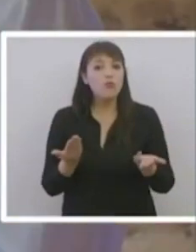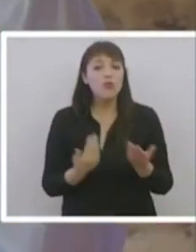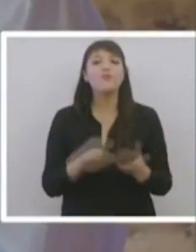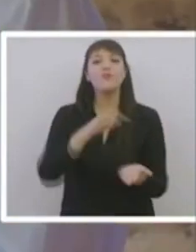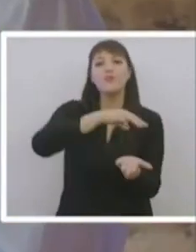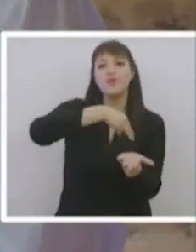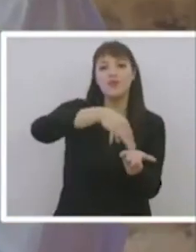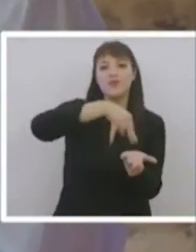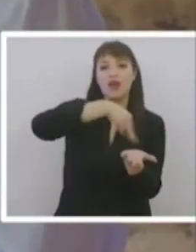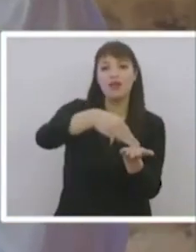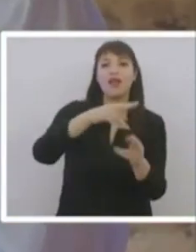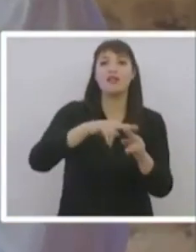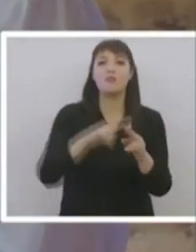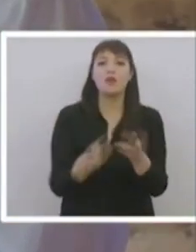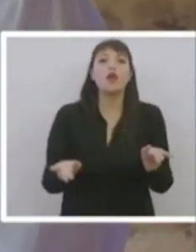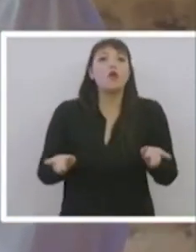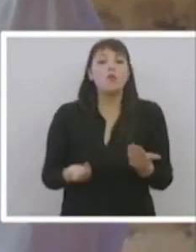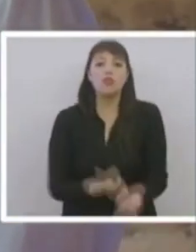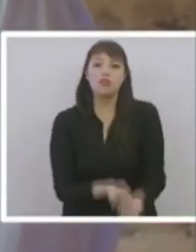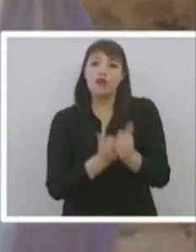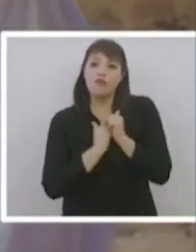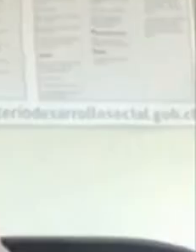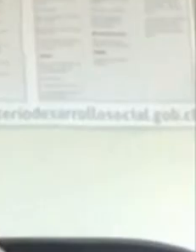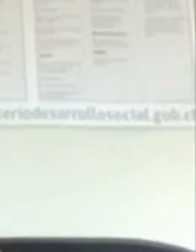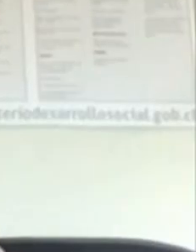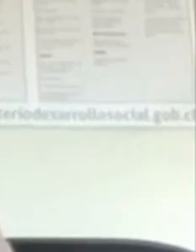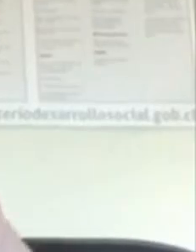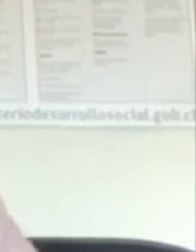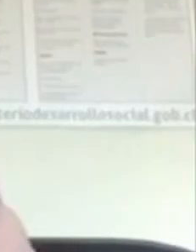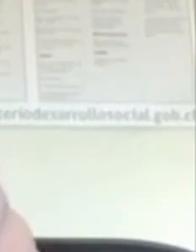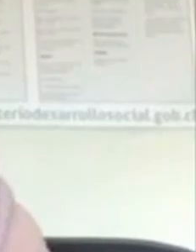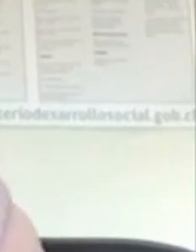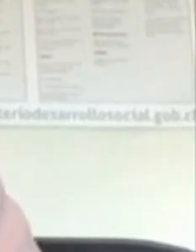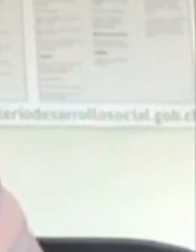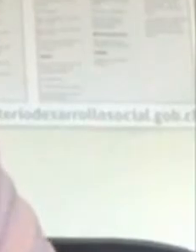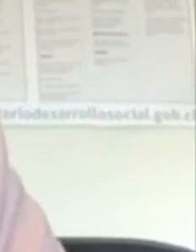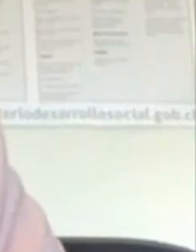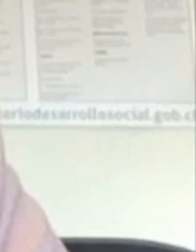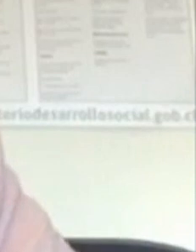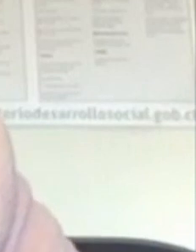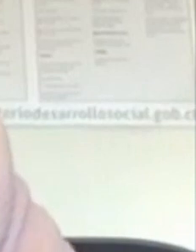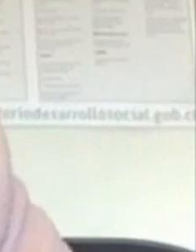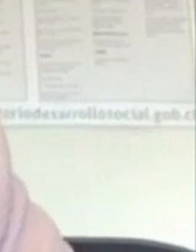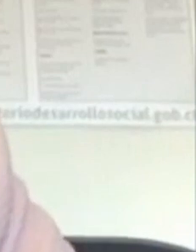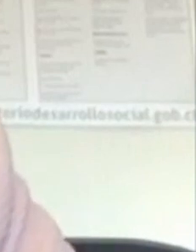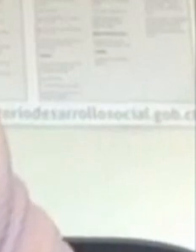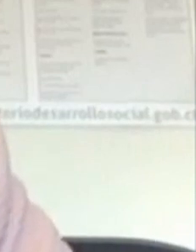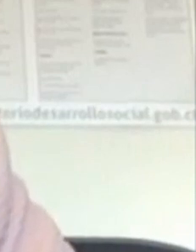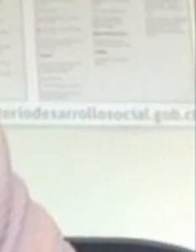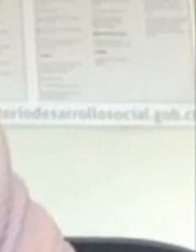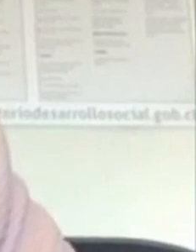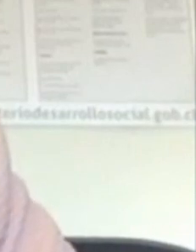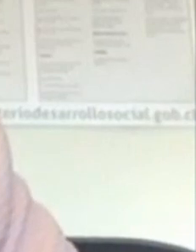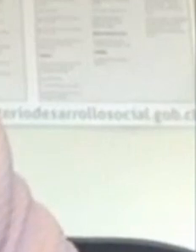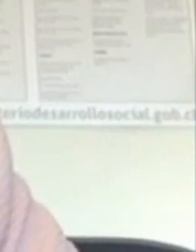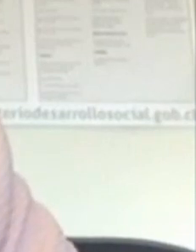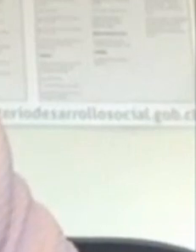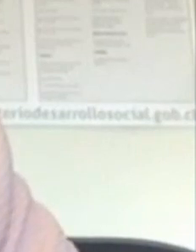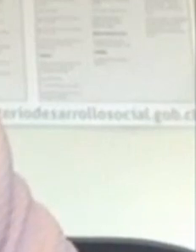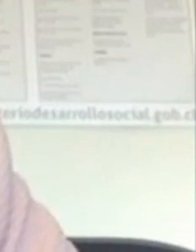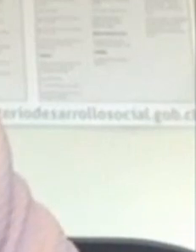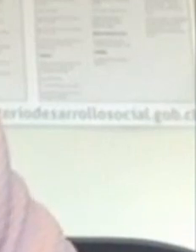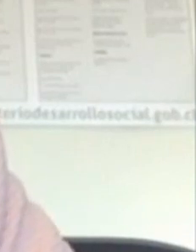de la capital regional. Ahora, el presidente Gabriel Boric presentó ayer, digamos, en una actividad en Santiago,